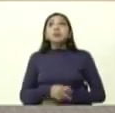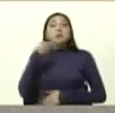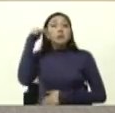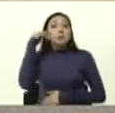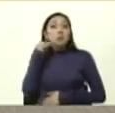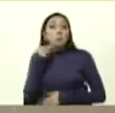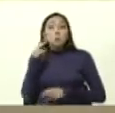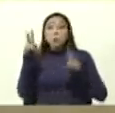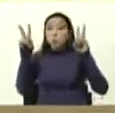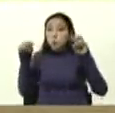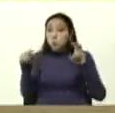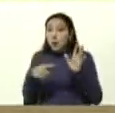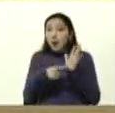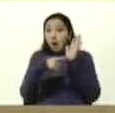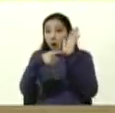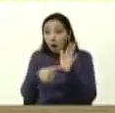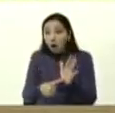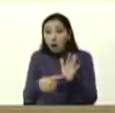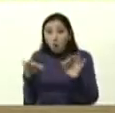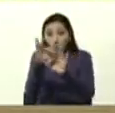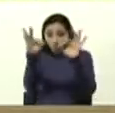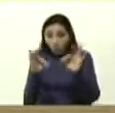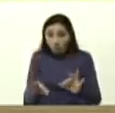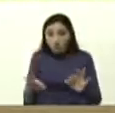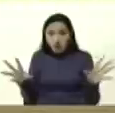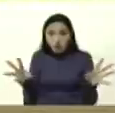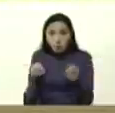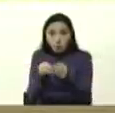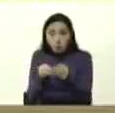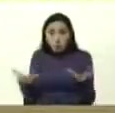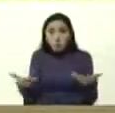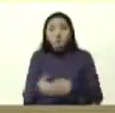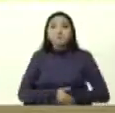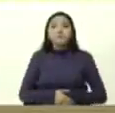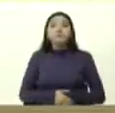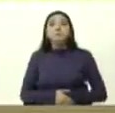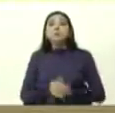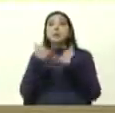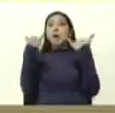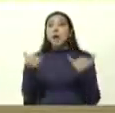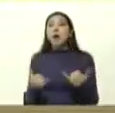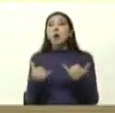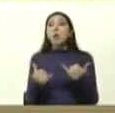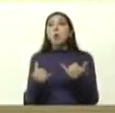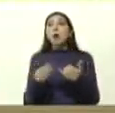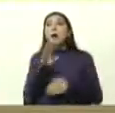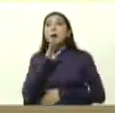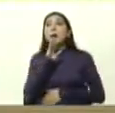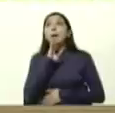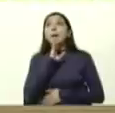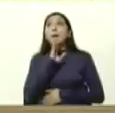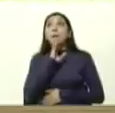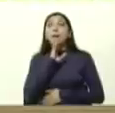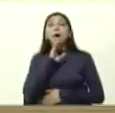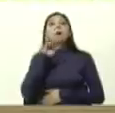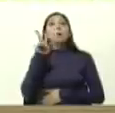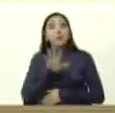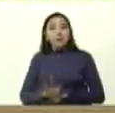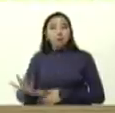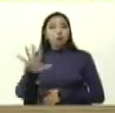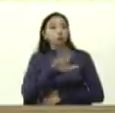nueva expresión monetaria van a estar también, están en las agencias bancarias a nivel